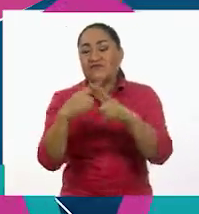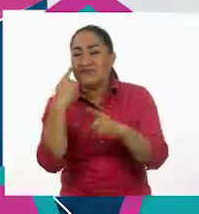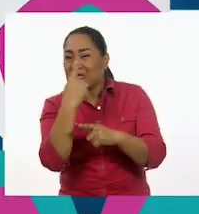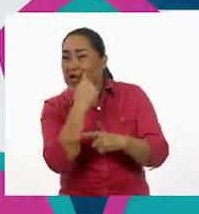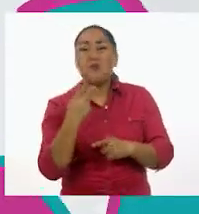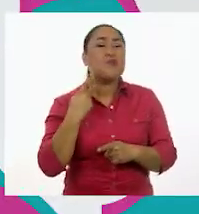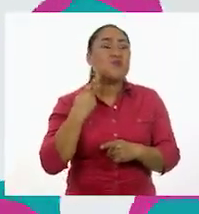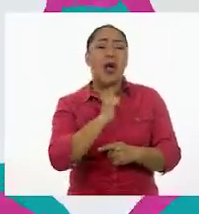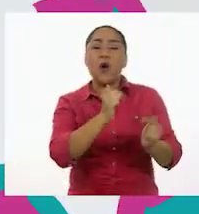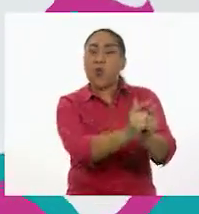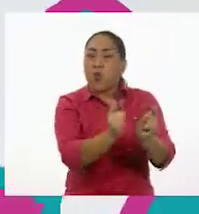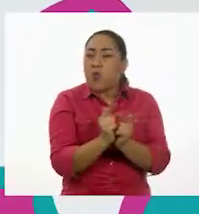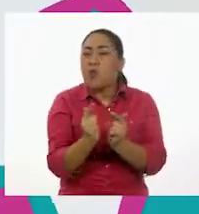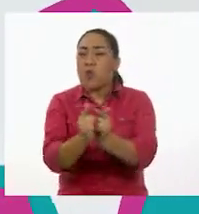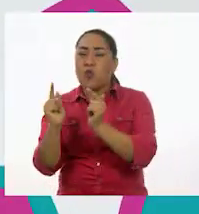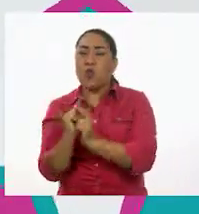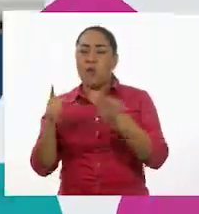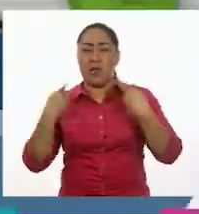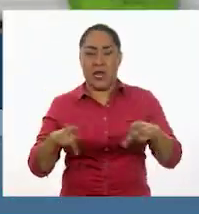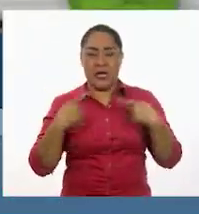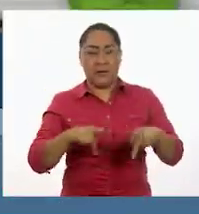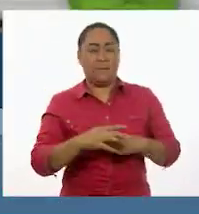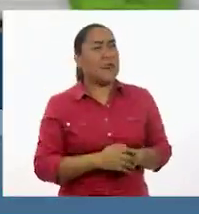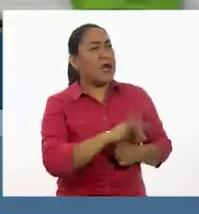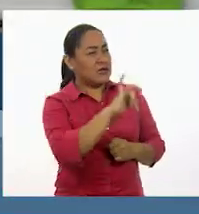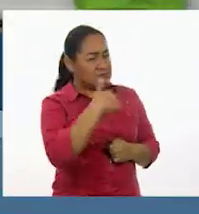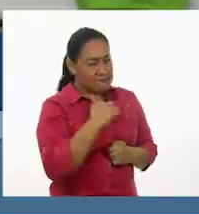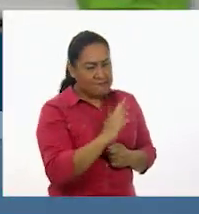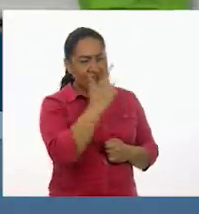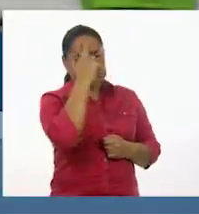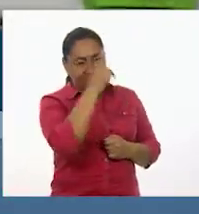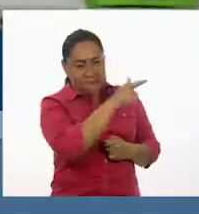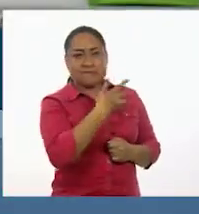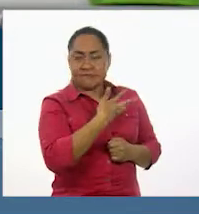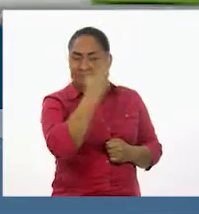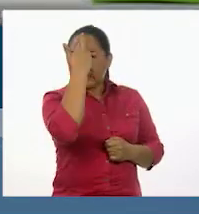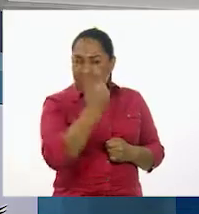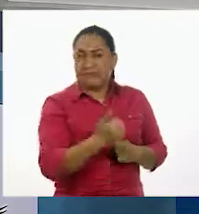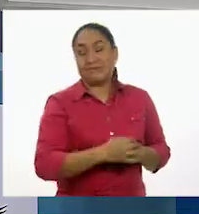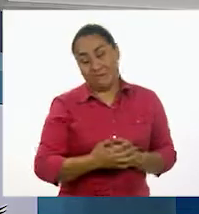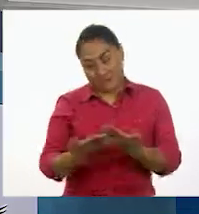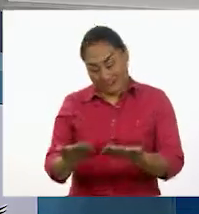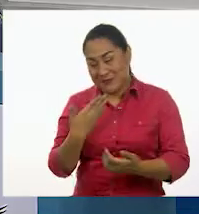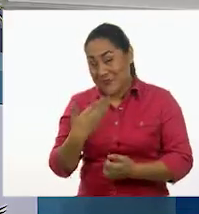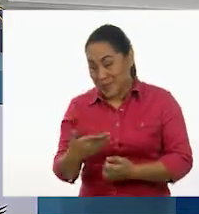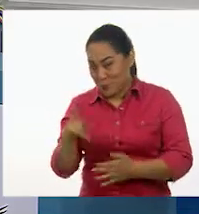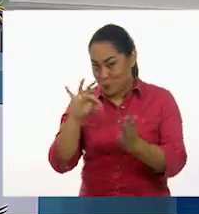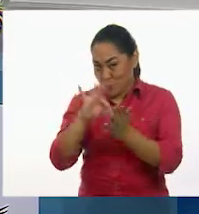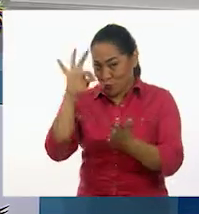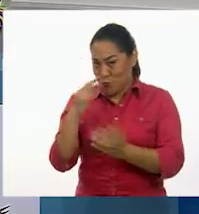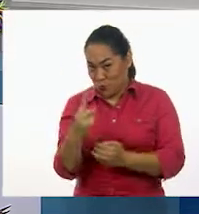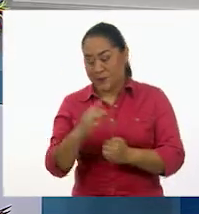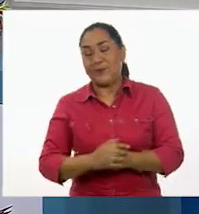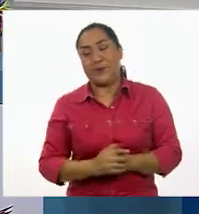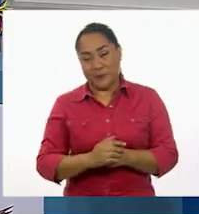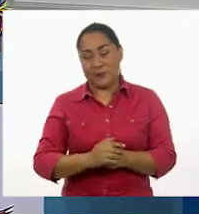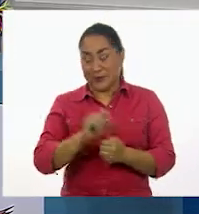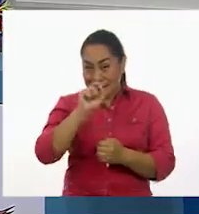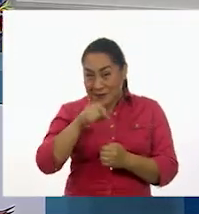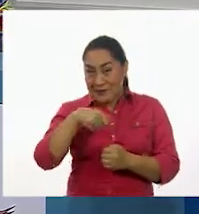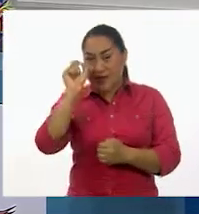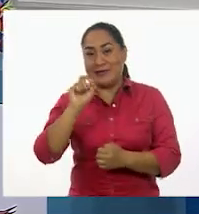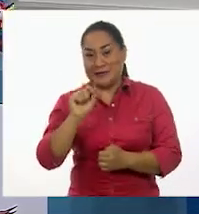entre los grupos de poder. Sí, y también recuerdo eso, maestra, tiene razón. Muy bien, Ton. Ya llevas un punto. Vamos a anotar una